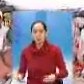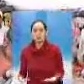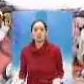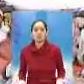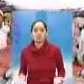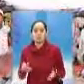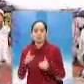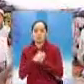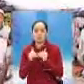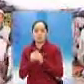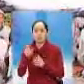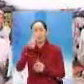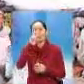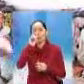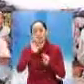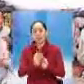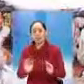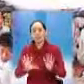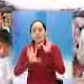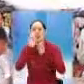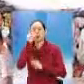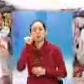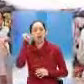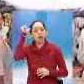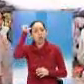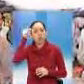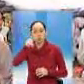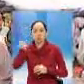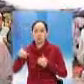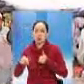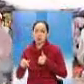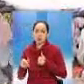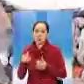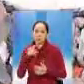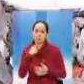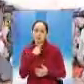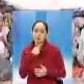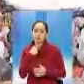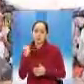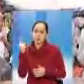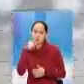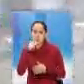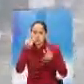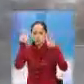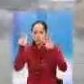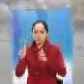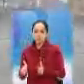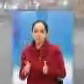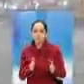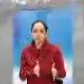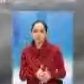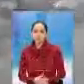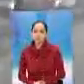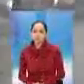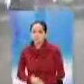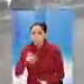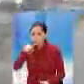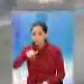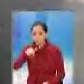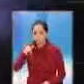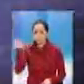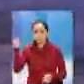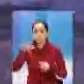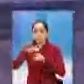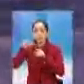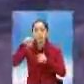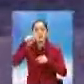niños y 12 adultos. Por una Guatemala en paz, Cristian Soto, Noticiero Guatevisión. Y hoy en el área de